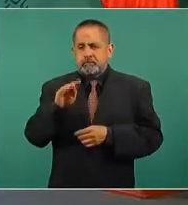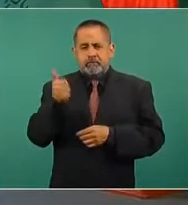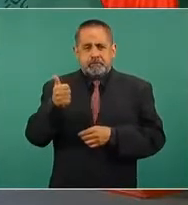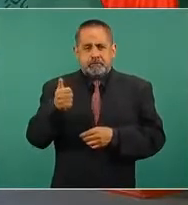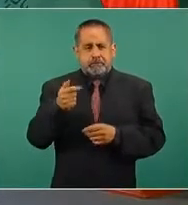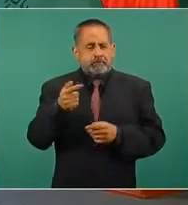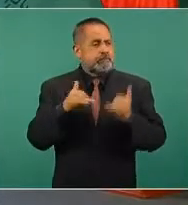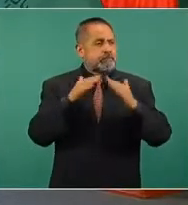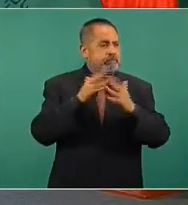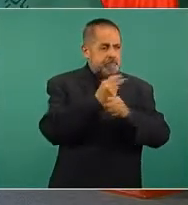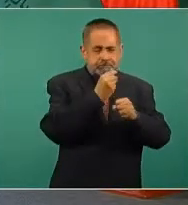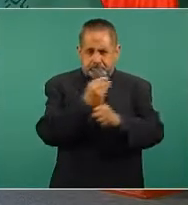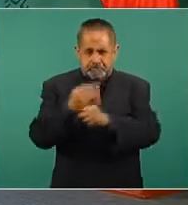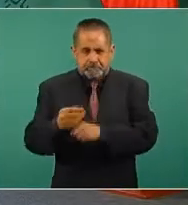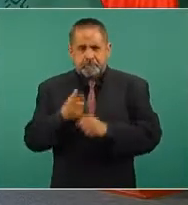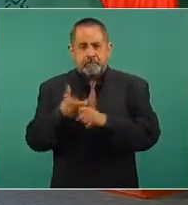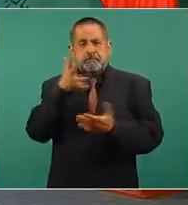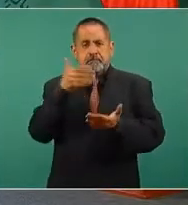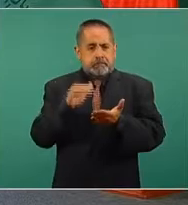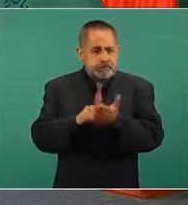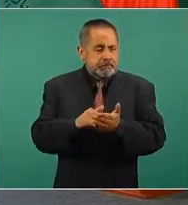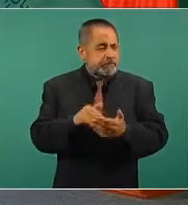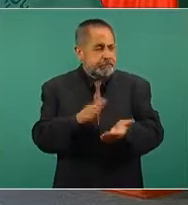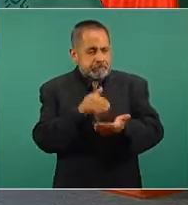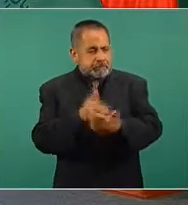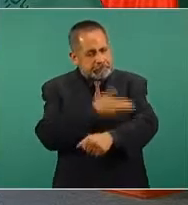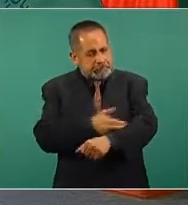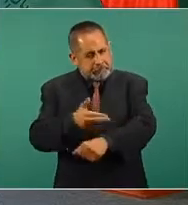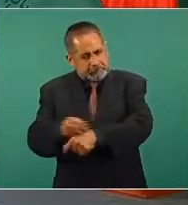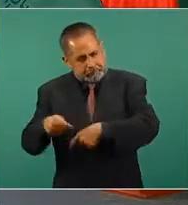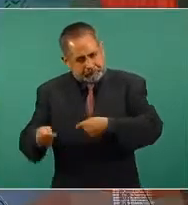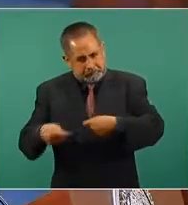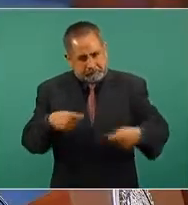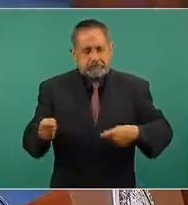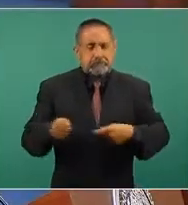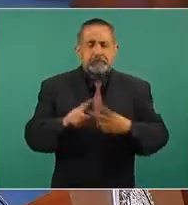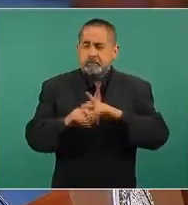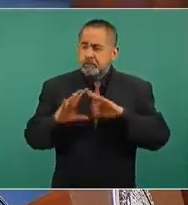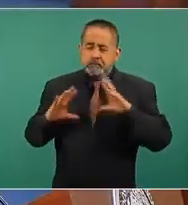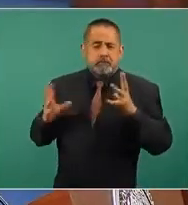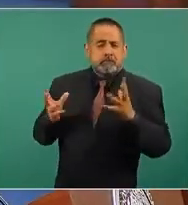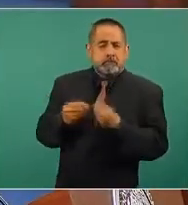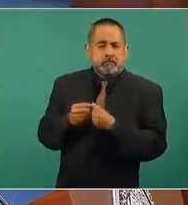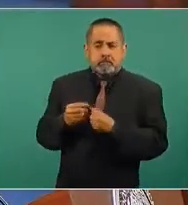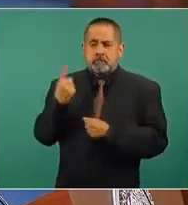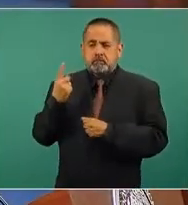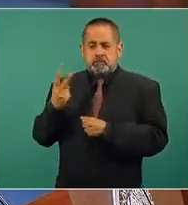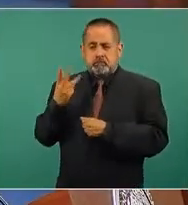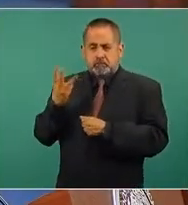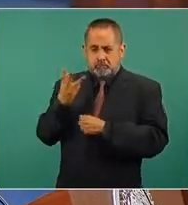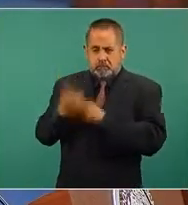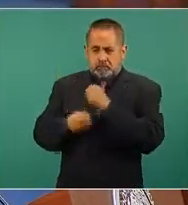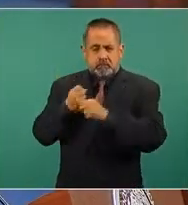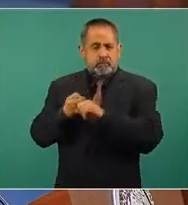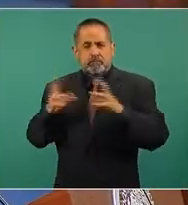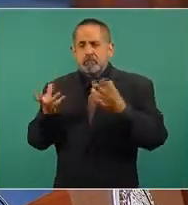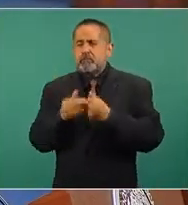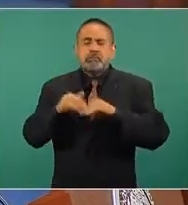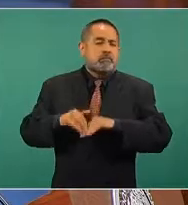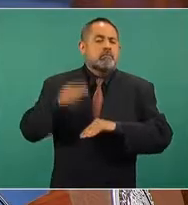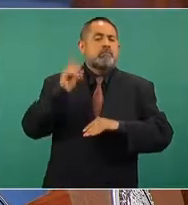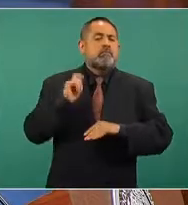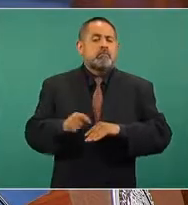de vivienda, más de 10,000 acciones de regularización, una población que, si se suma los primeros 3 años, estamos hablando por arriba de